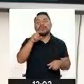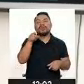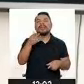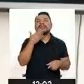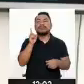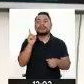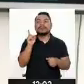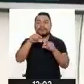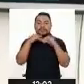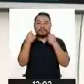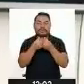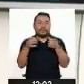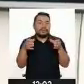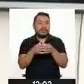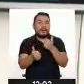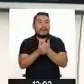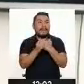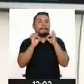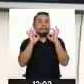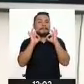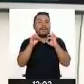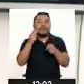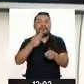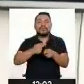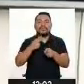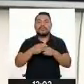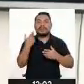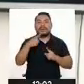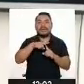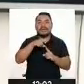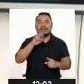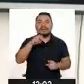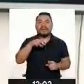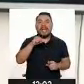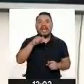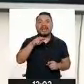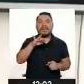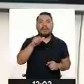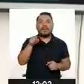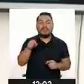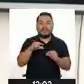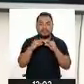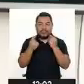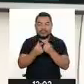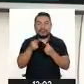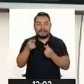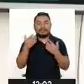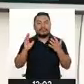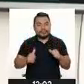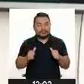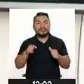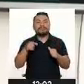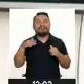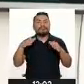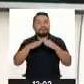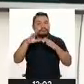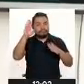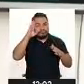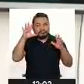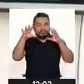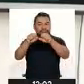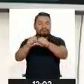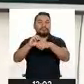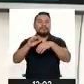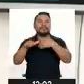pertenece a la organización criminal tan conocida, el Tren de Aragua. Ellos estarían presuntamente inmersos en la comisión de los delitos contra